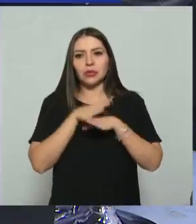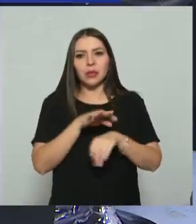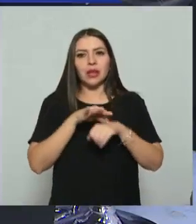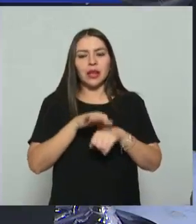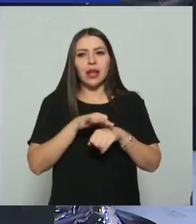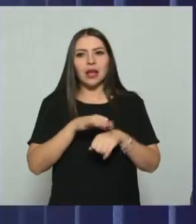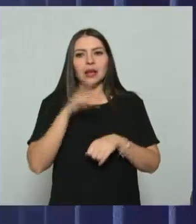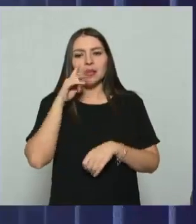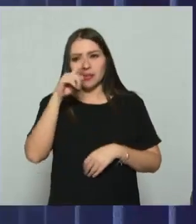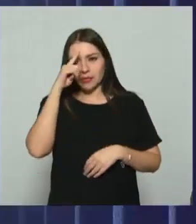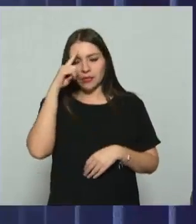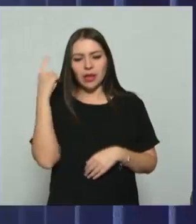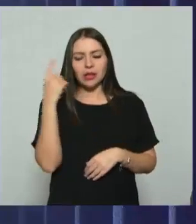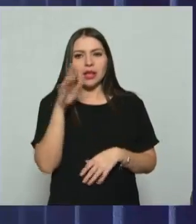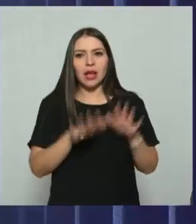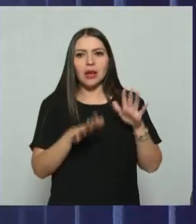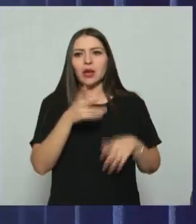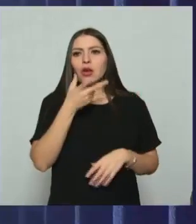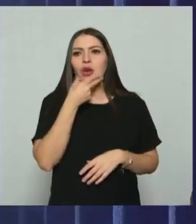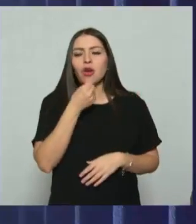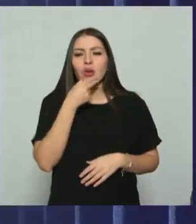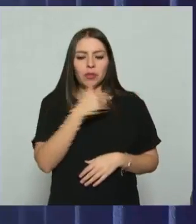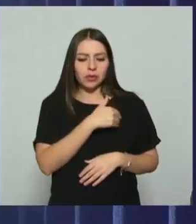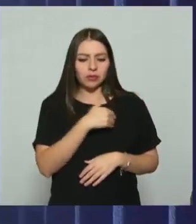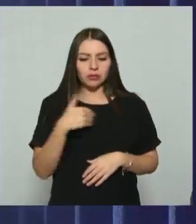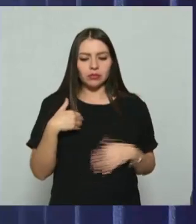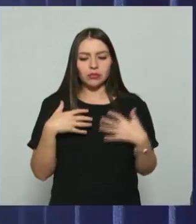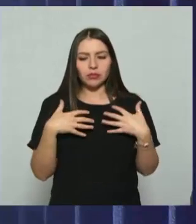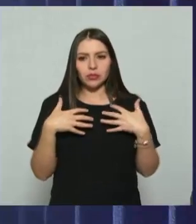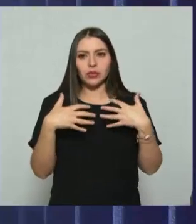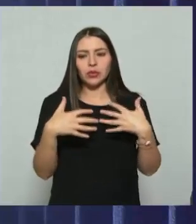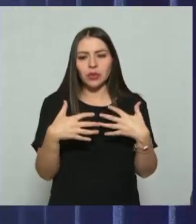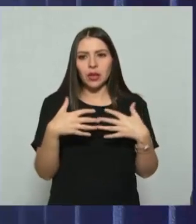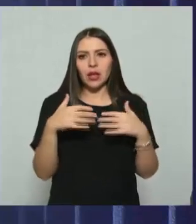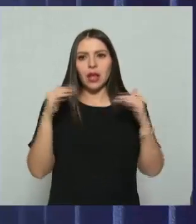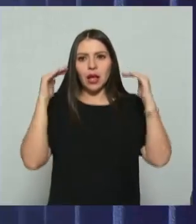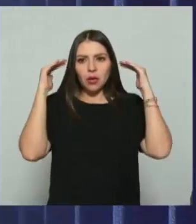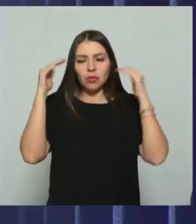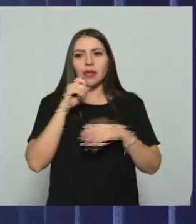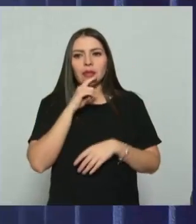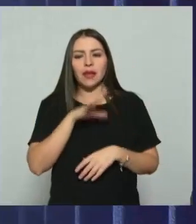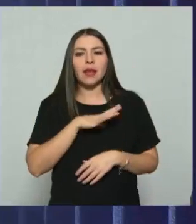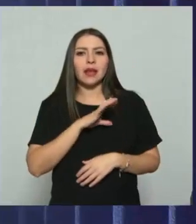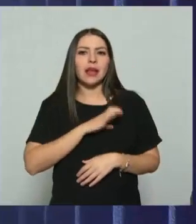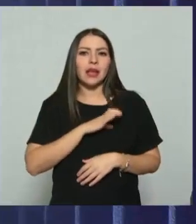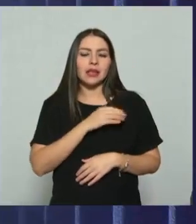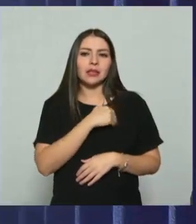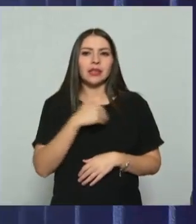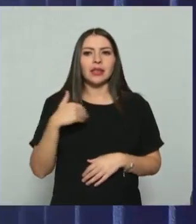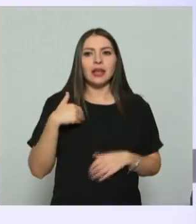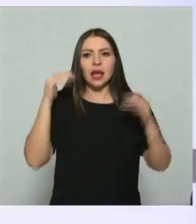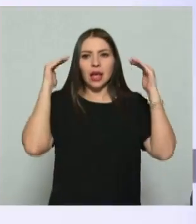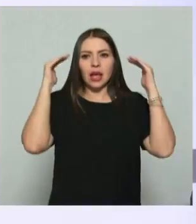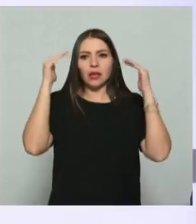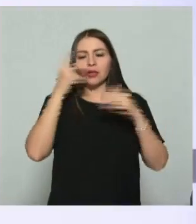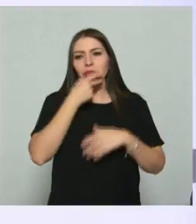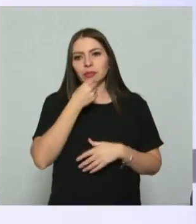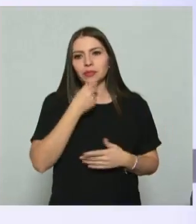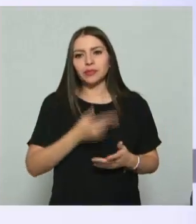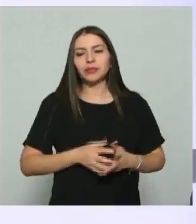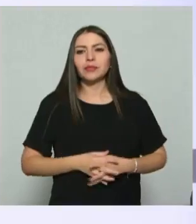están creciendo y no nada más en los niños, sino en los adolescentes y en adultos. También hay cáncer de mama en adultos.